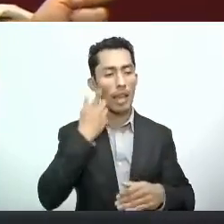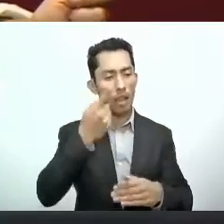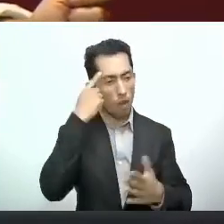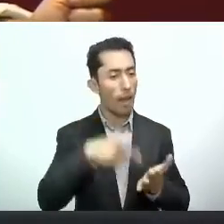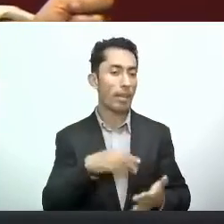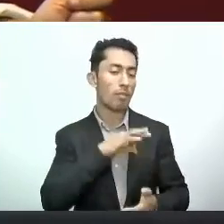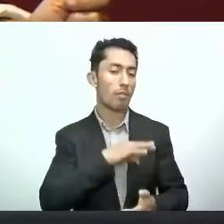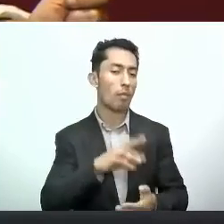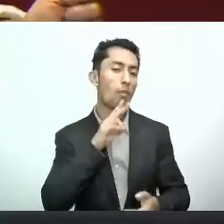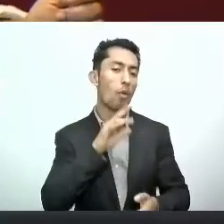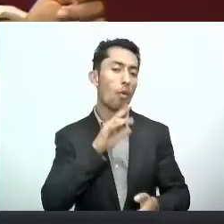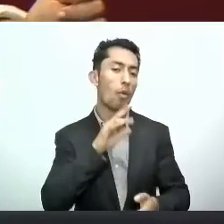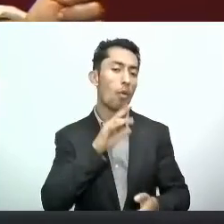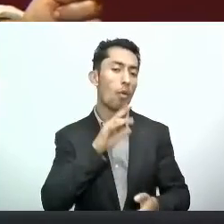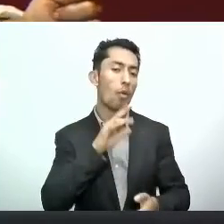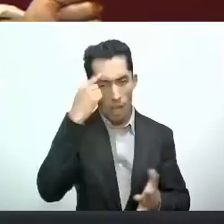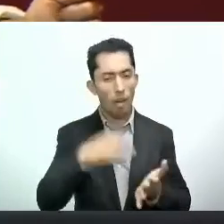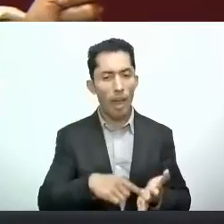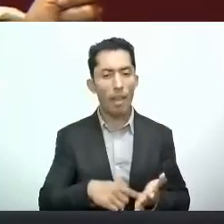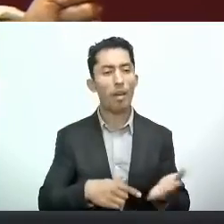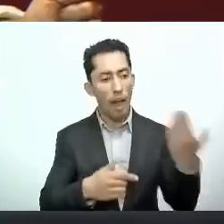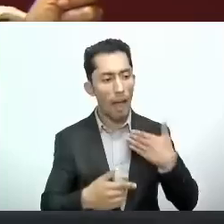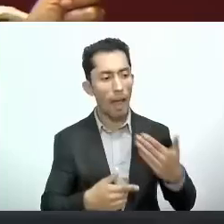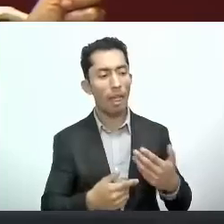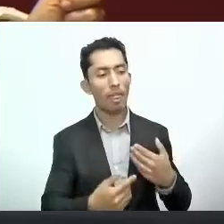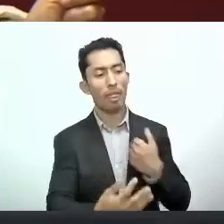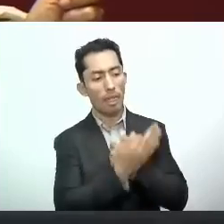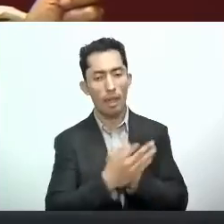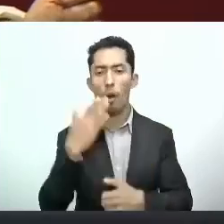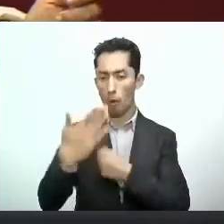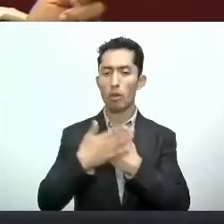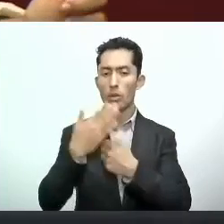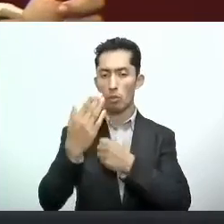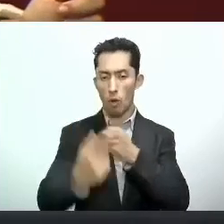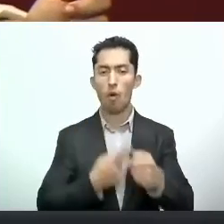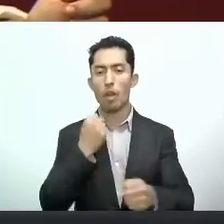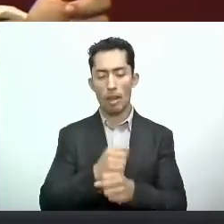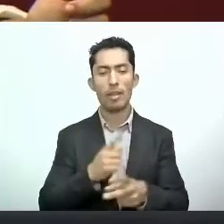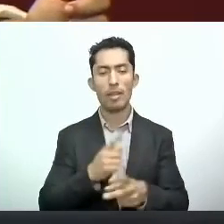pensando en este de defiéndanos, el próximo año vamos a comenzar a trabajar